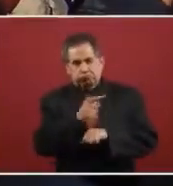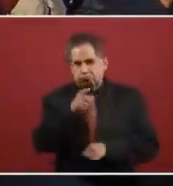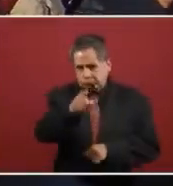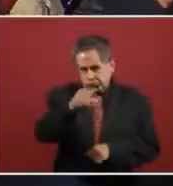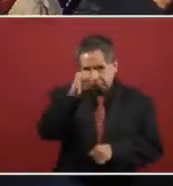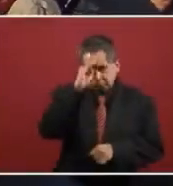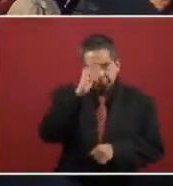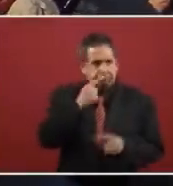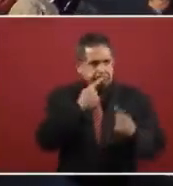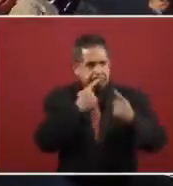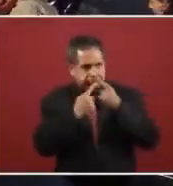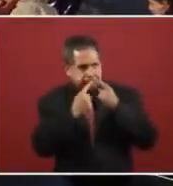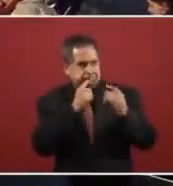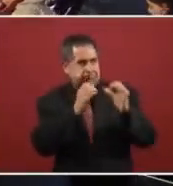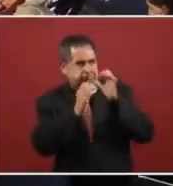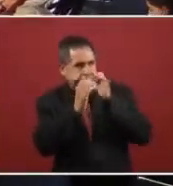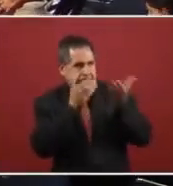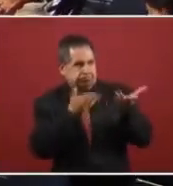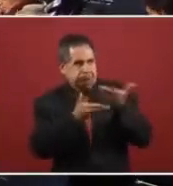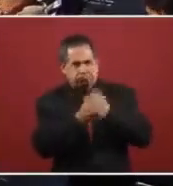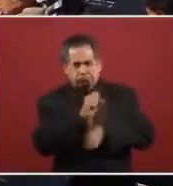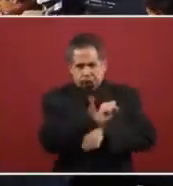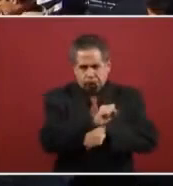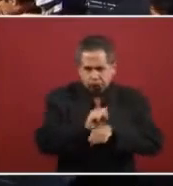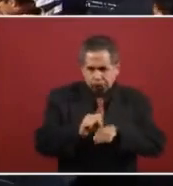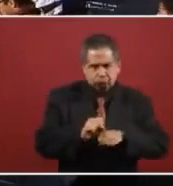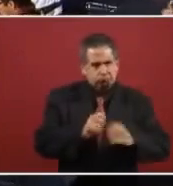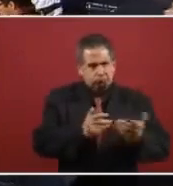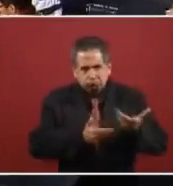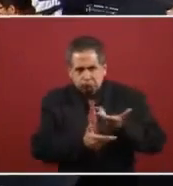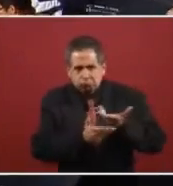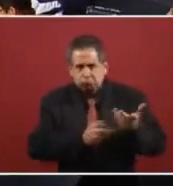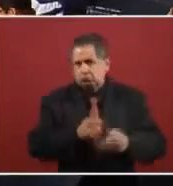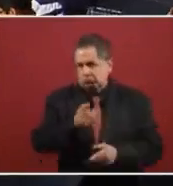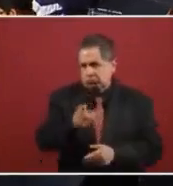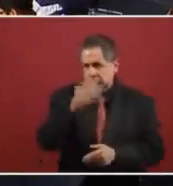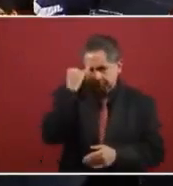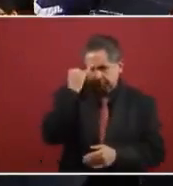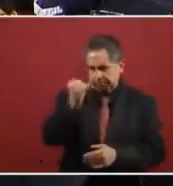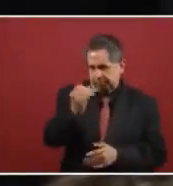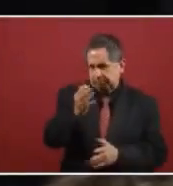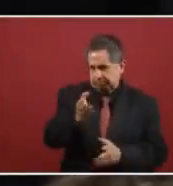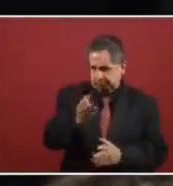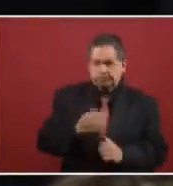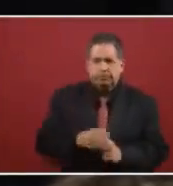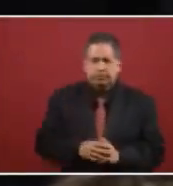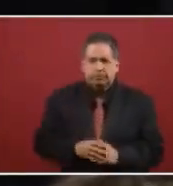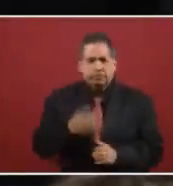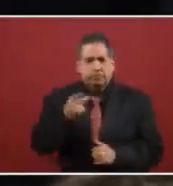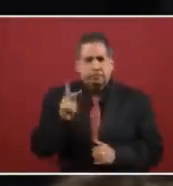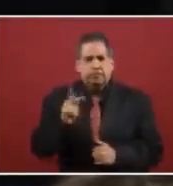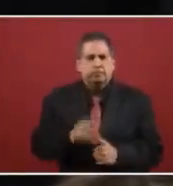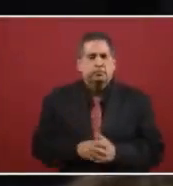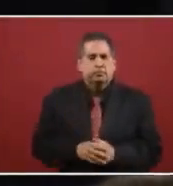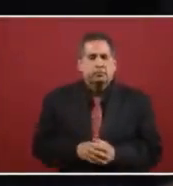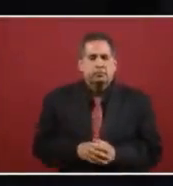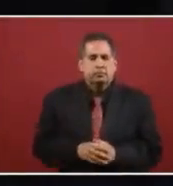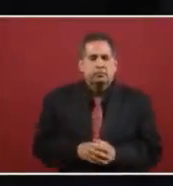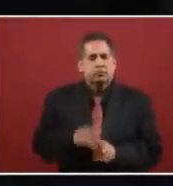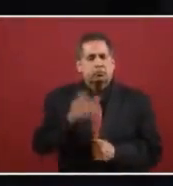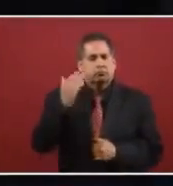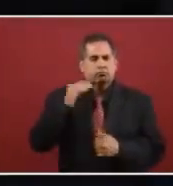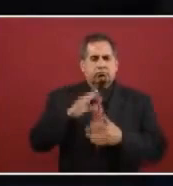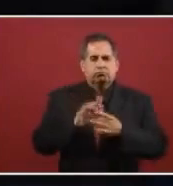trato position of dialogado, dialogue lo and más suave conciliation sought, posible. Pero but ya José